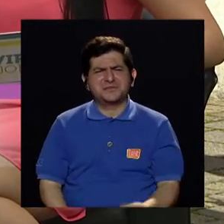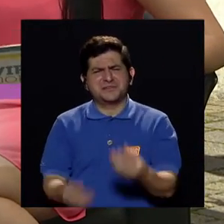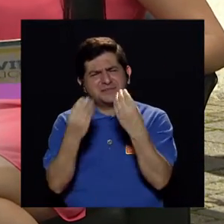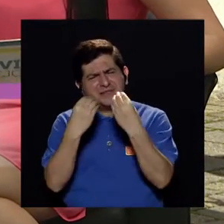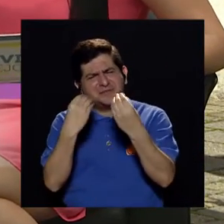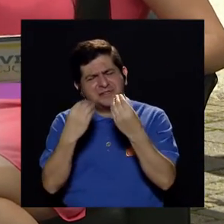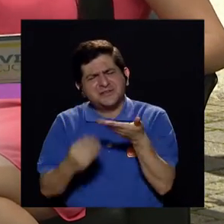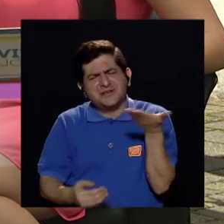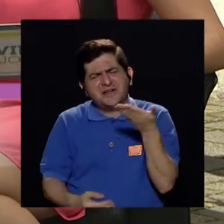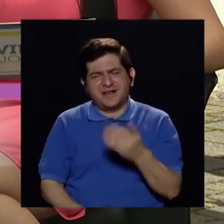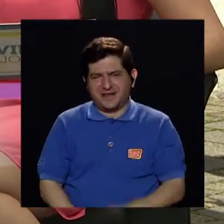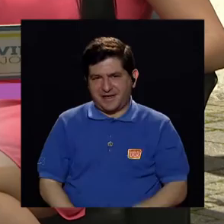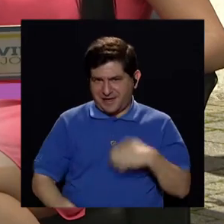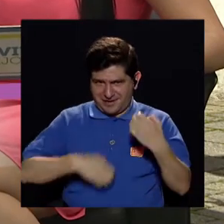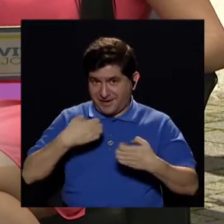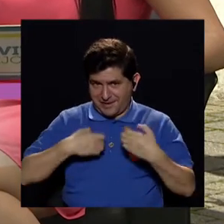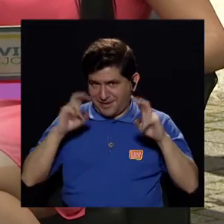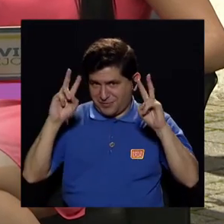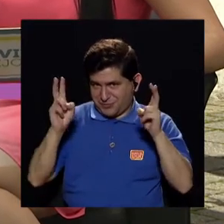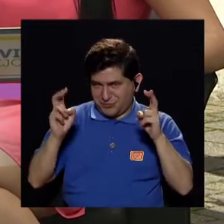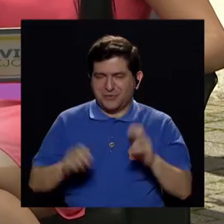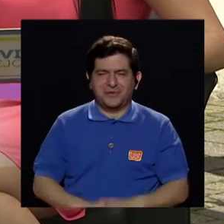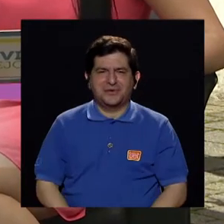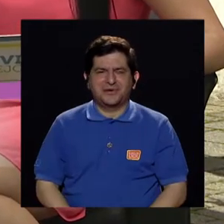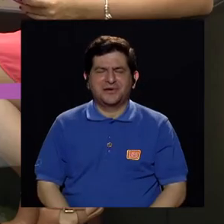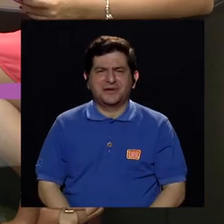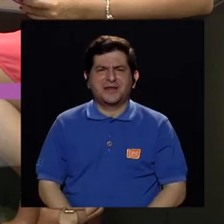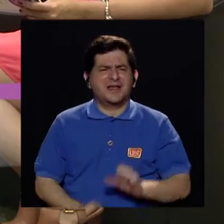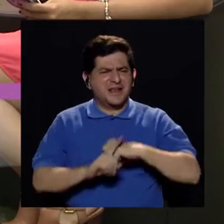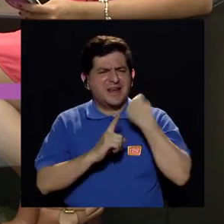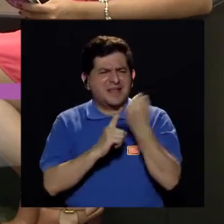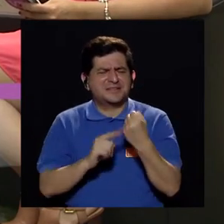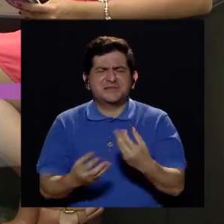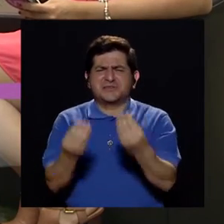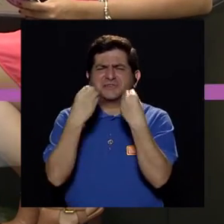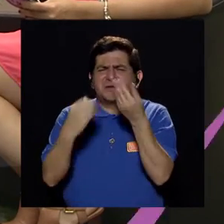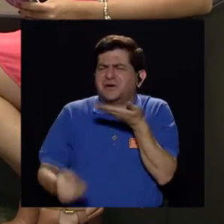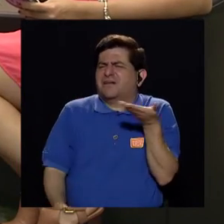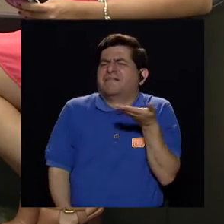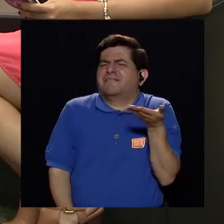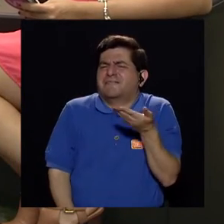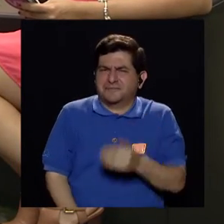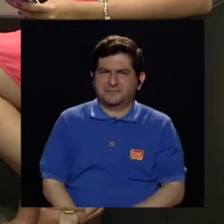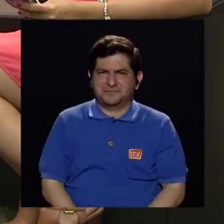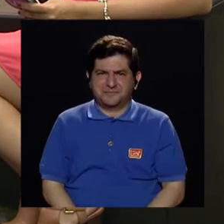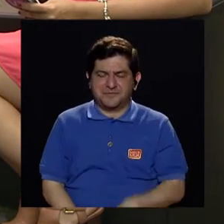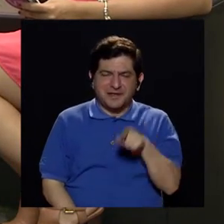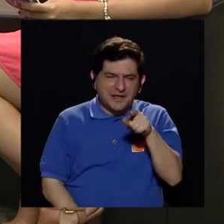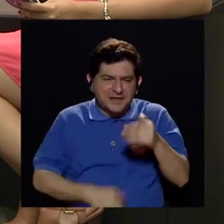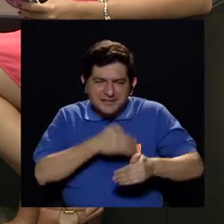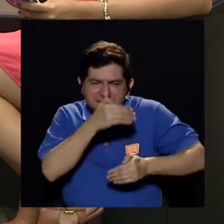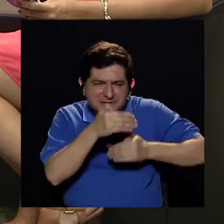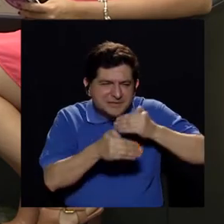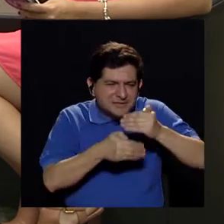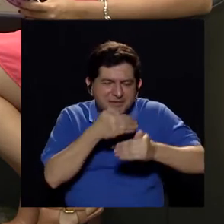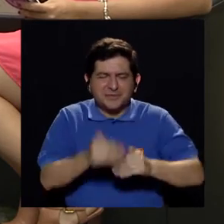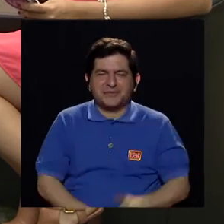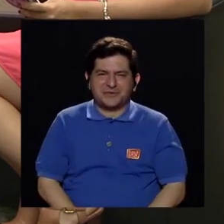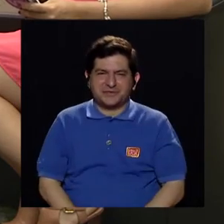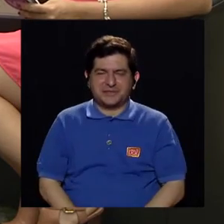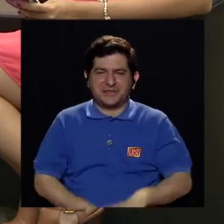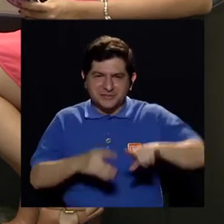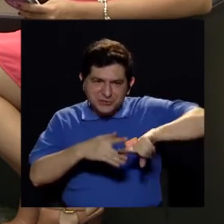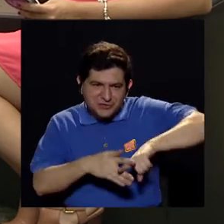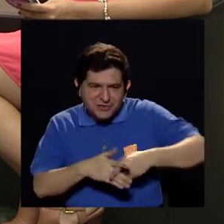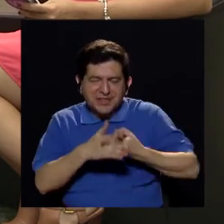tratando de enseñar, emoción? ¿Qué es lo que me estás tratando de enseñar, situación? Entonces, por ahí va el